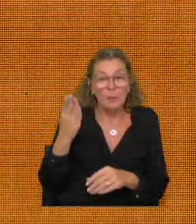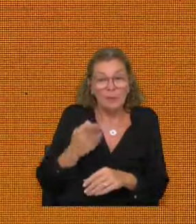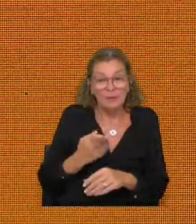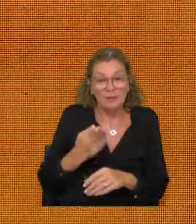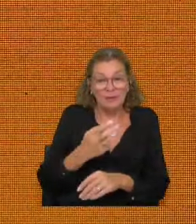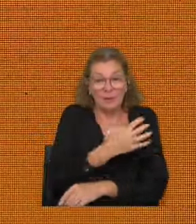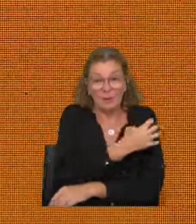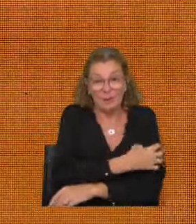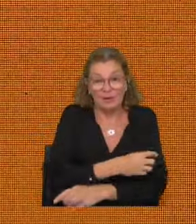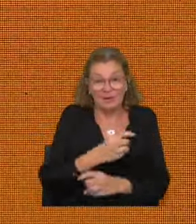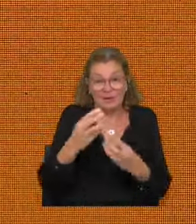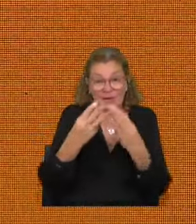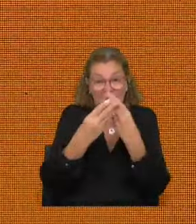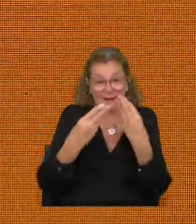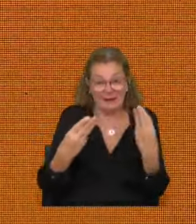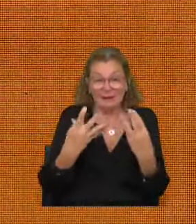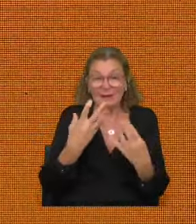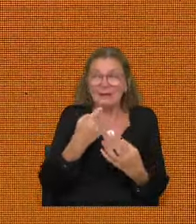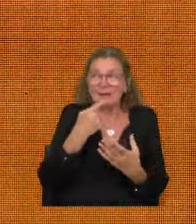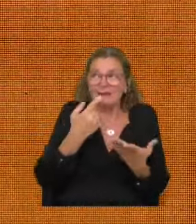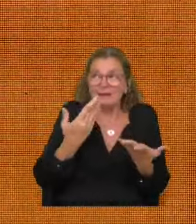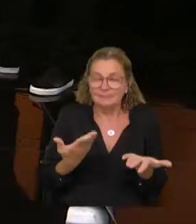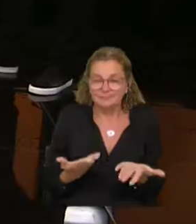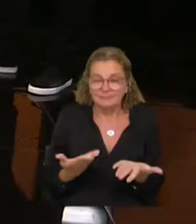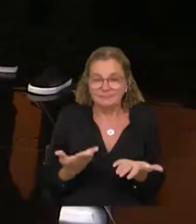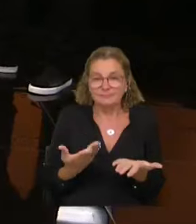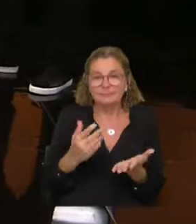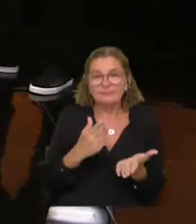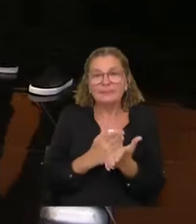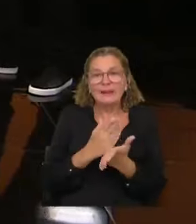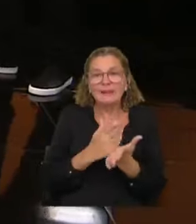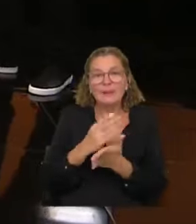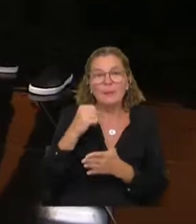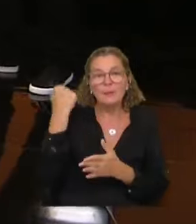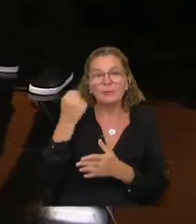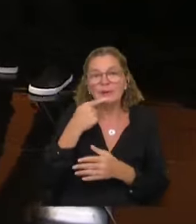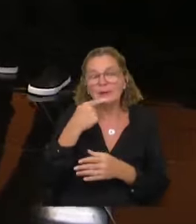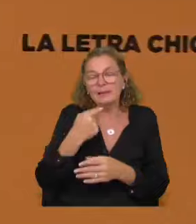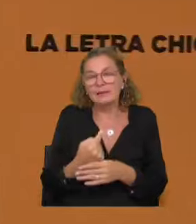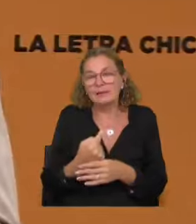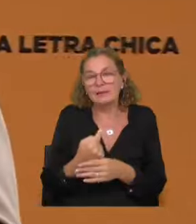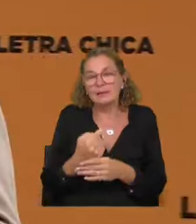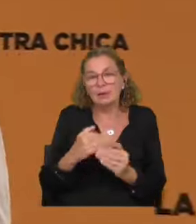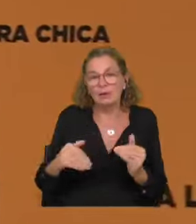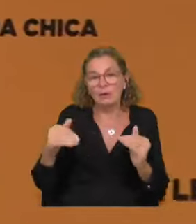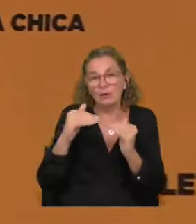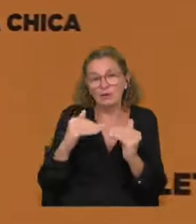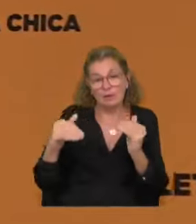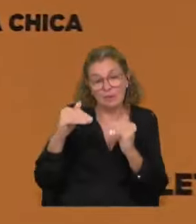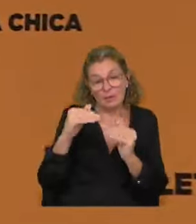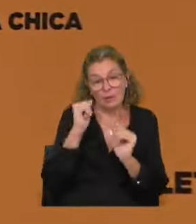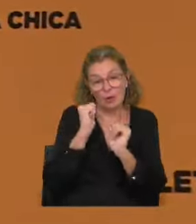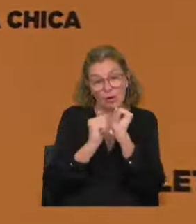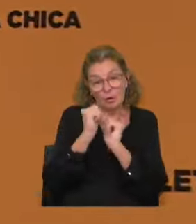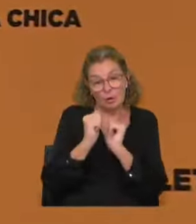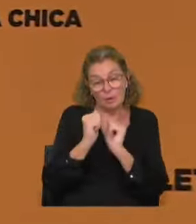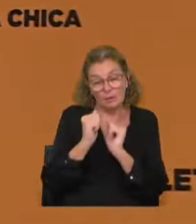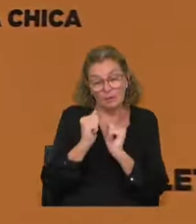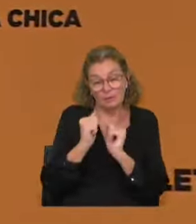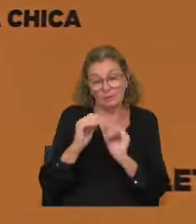la pobreza en general no bien eh siempre es importante relacionarlo con el crecimiento económico es inevitable